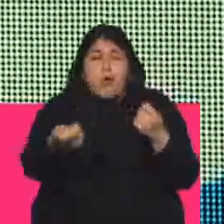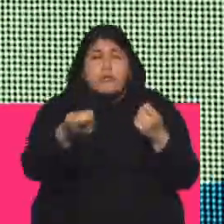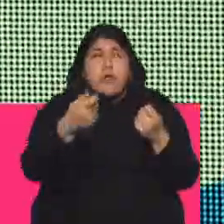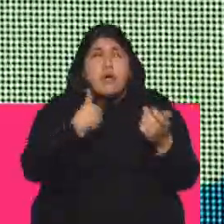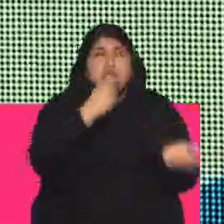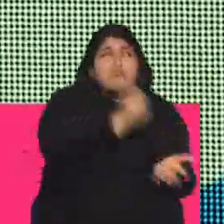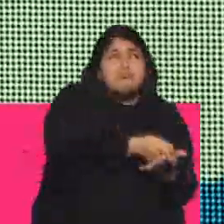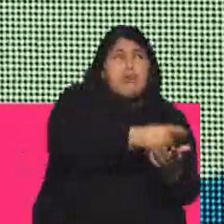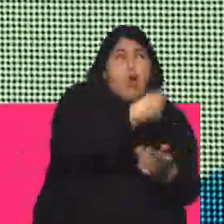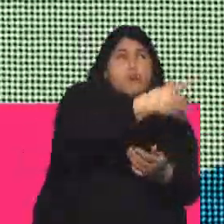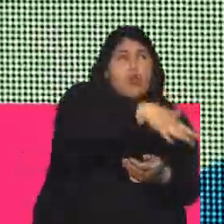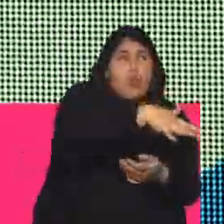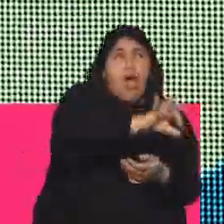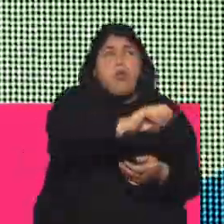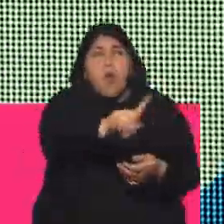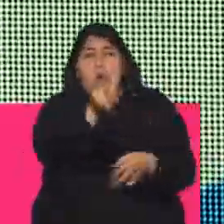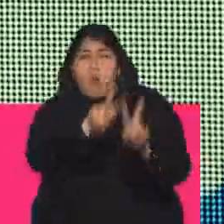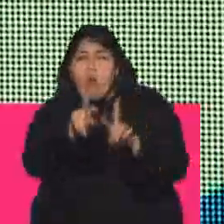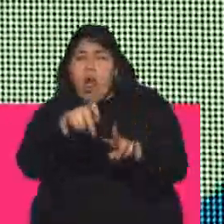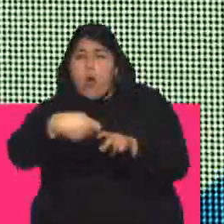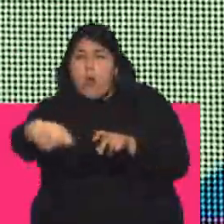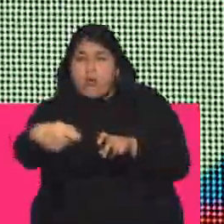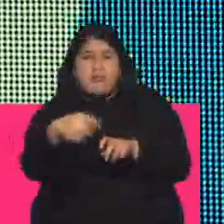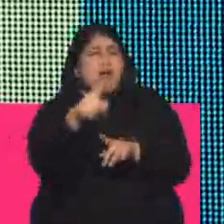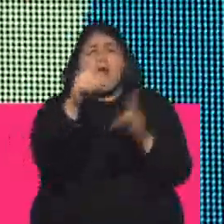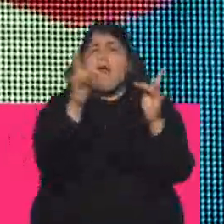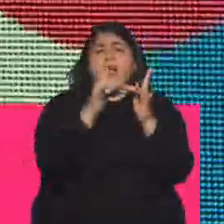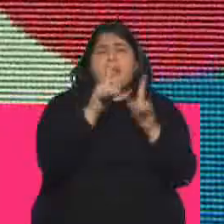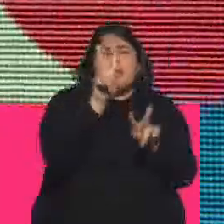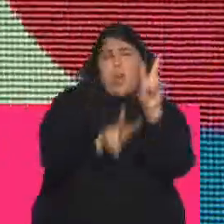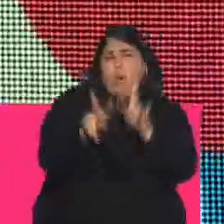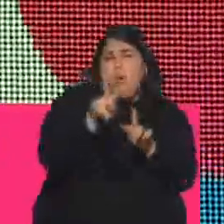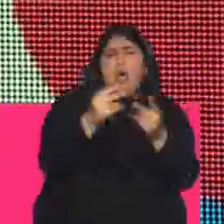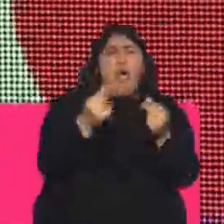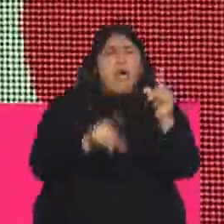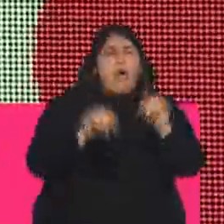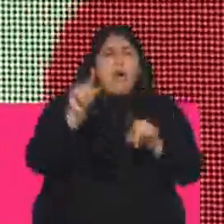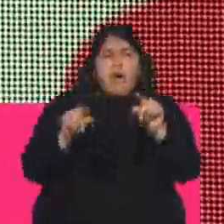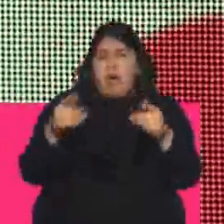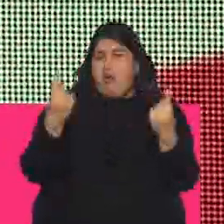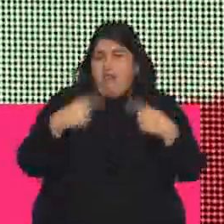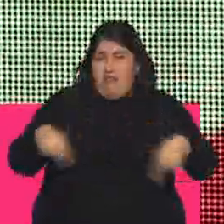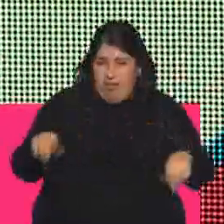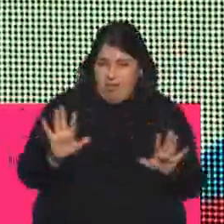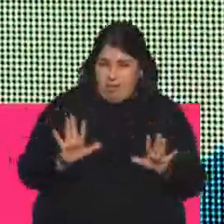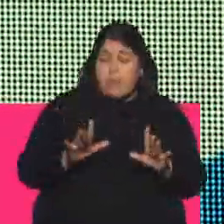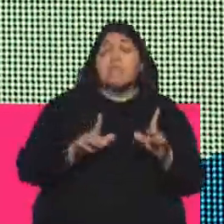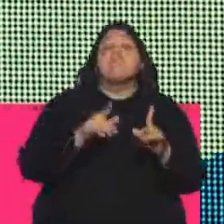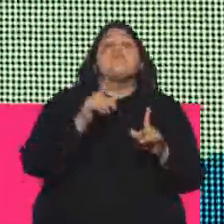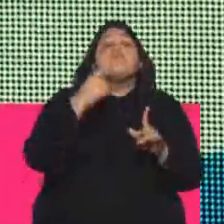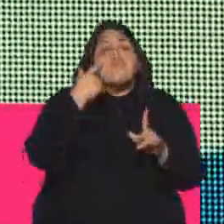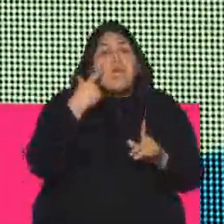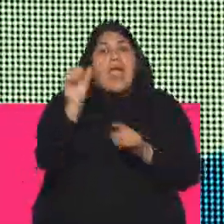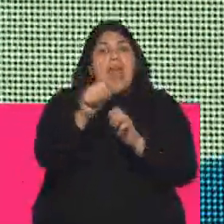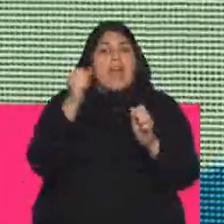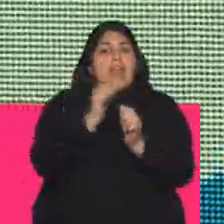contado en otro lugar, ¿no? O sea, nada, buscar ahora ya por internet, claro, o sea, cuánto, exacto, sale una heladera, eso es, claro, únicamente para fabricación nacional, ¿no? Si